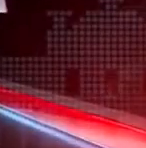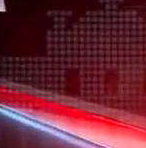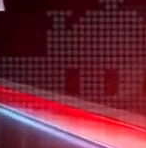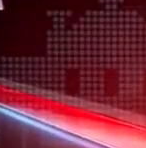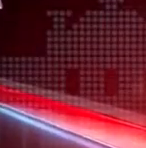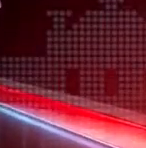Gracias.